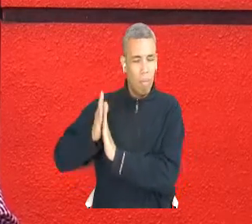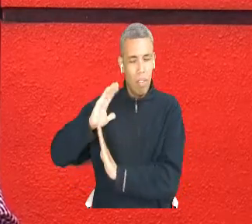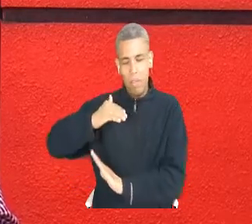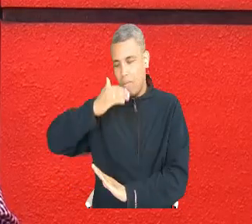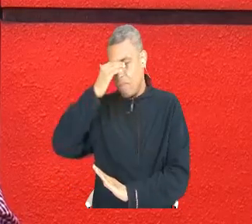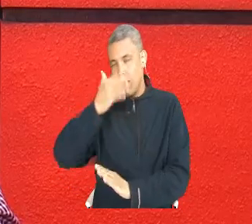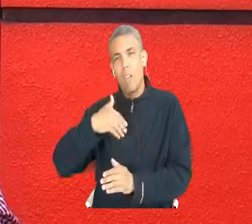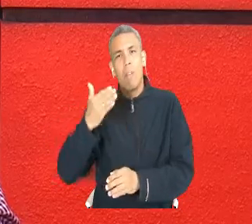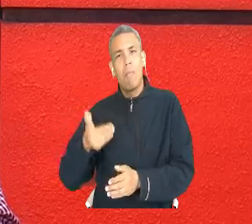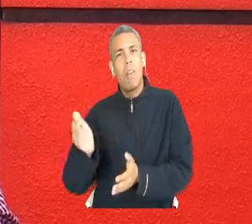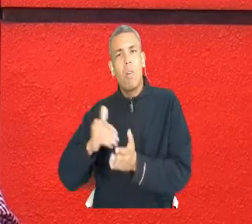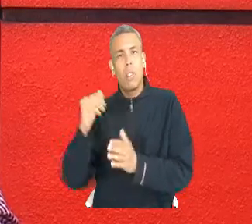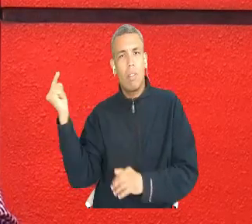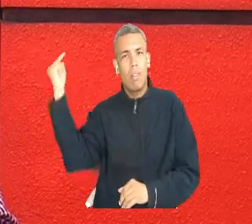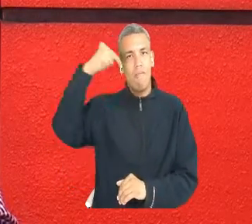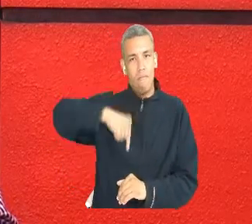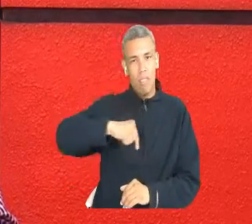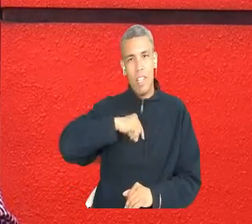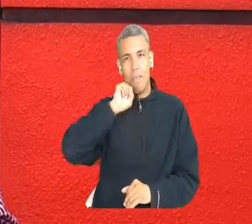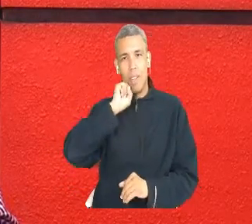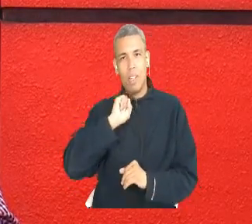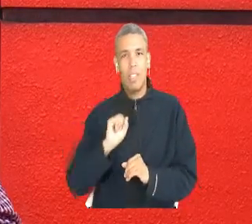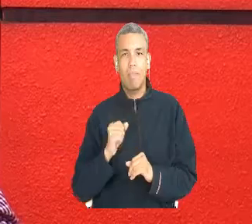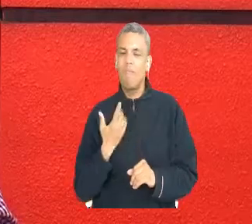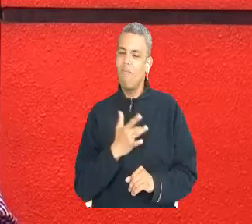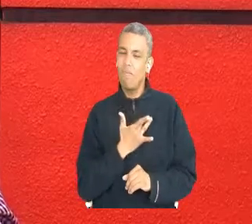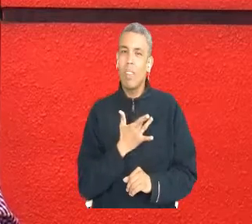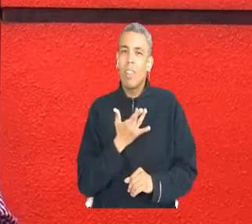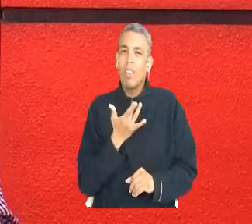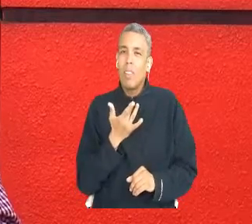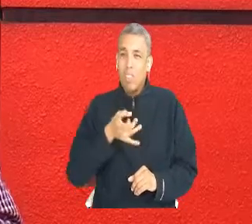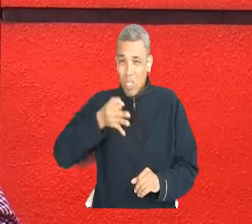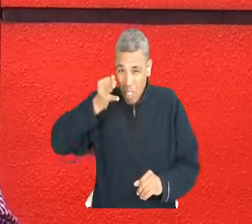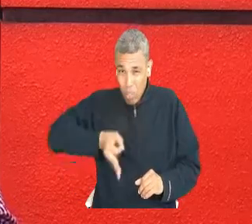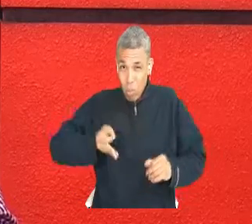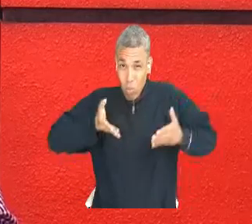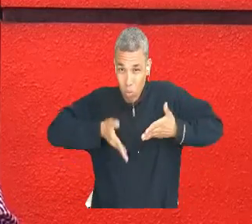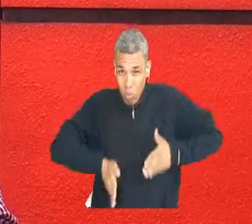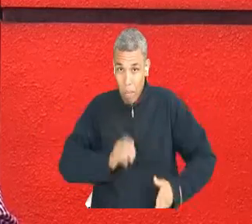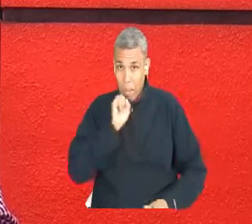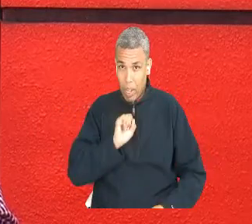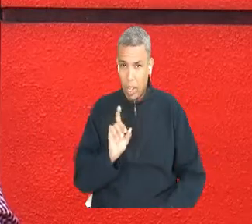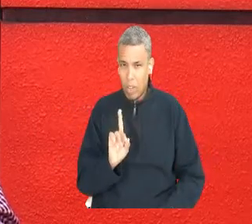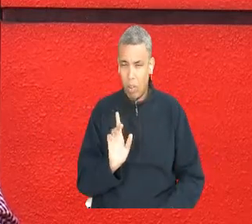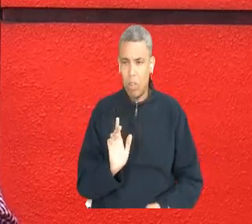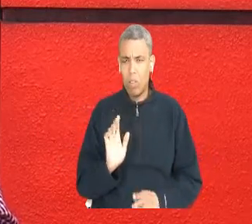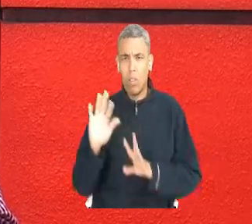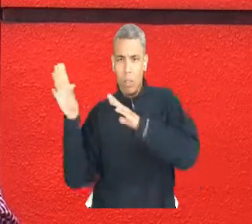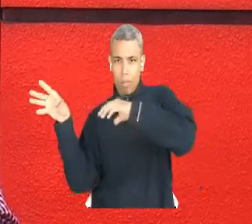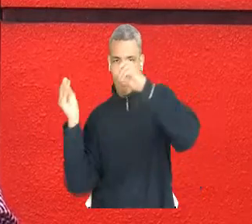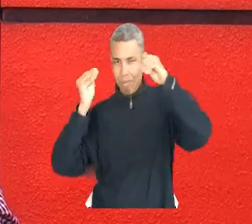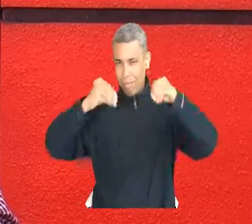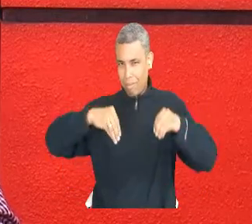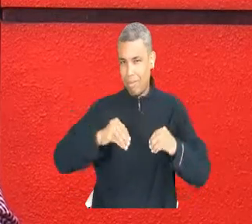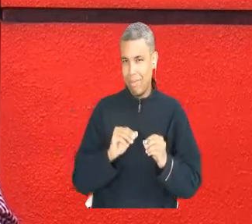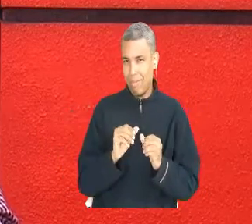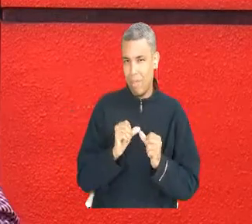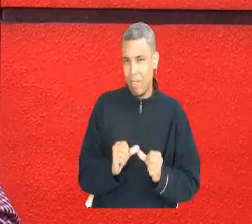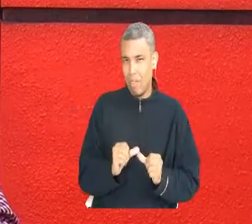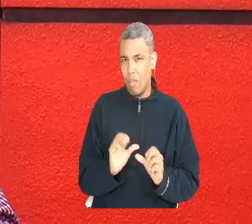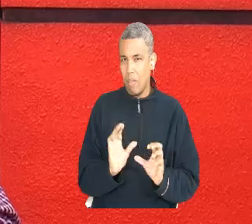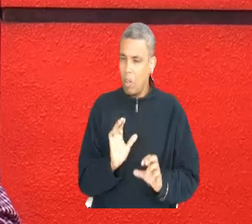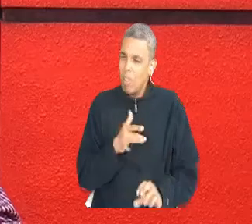barranqueño porque la verdad es que es una ciudad como dice el abrazo cálido de de colombia verdad que se siente uno